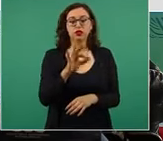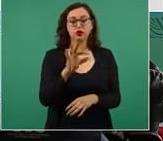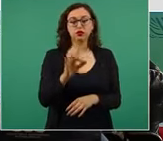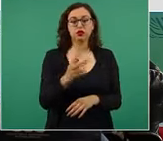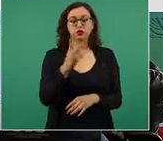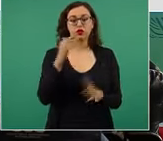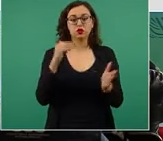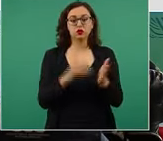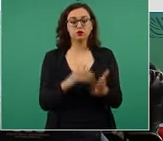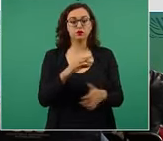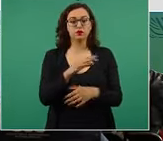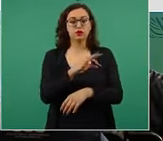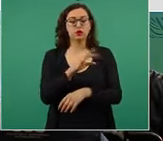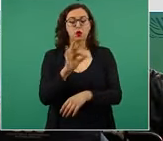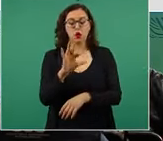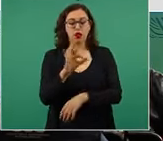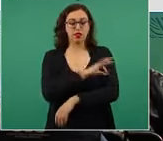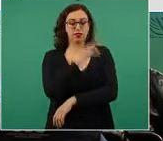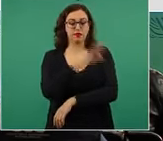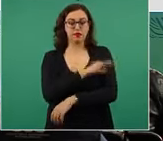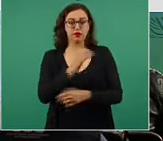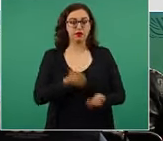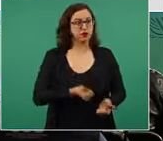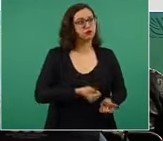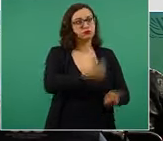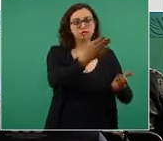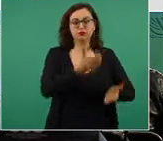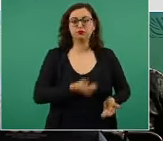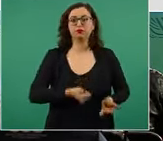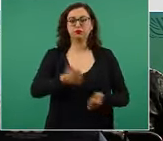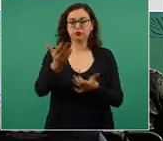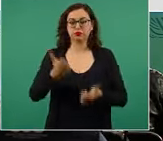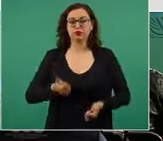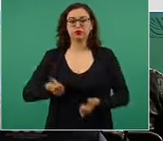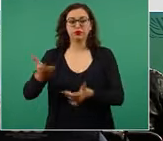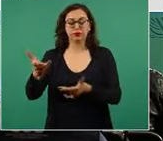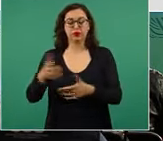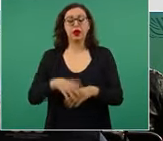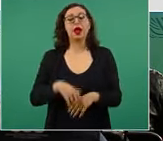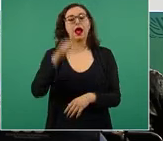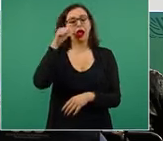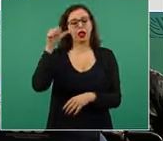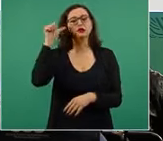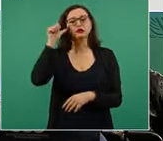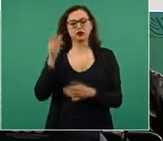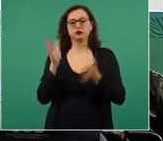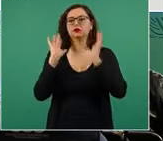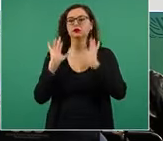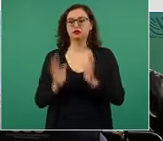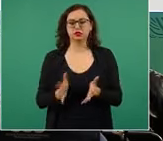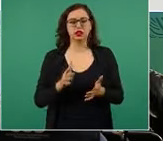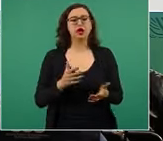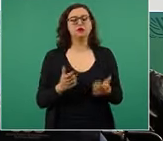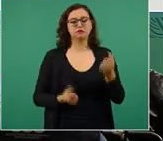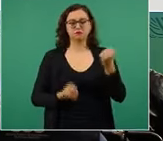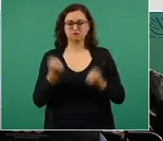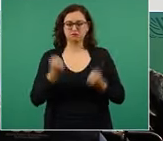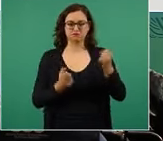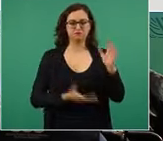482.040 dosis. Estas dosis fueron distribuidas el día de ayer por vía